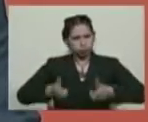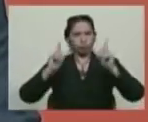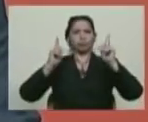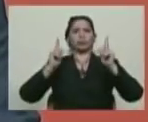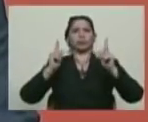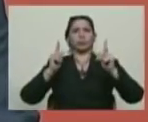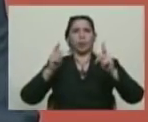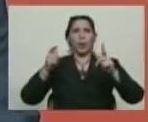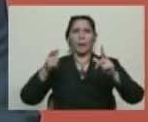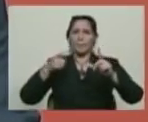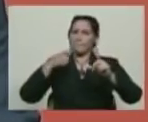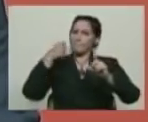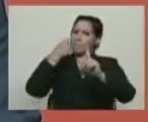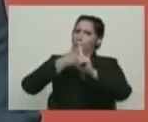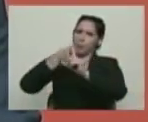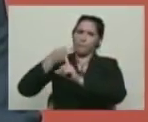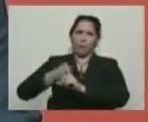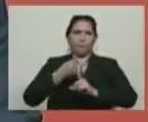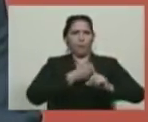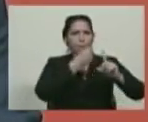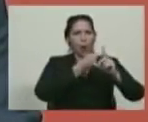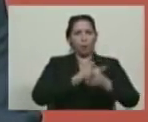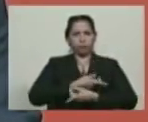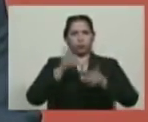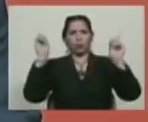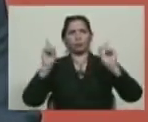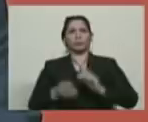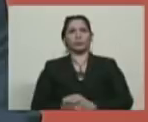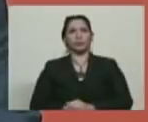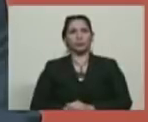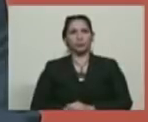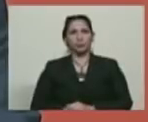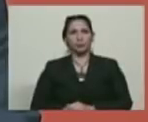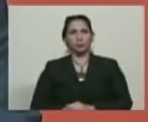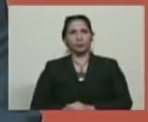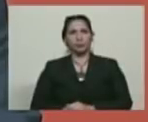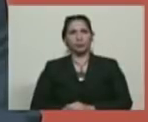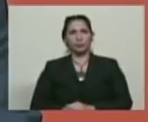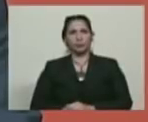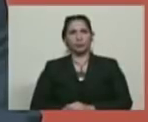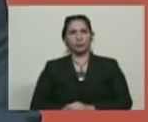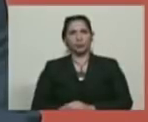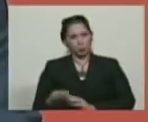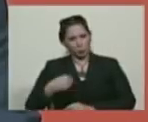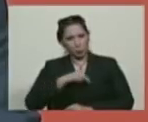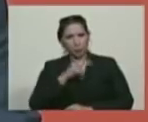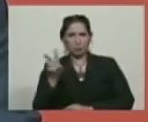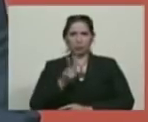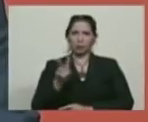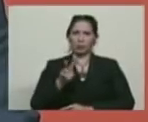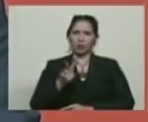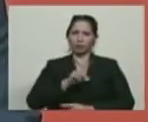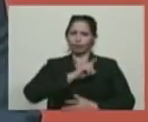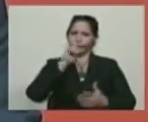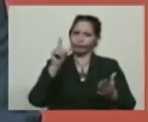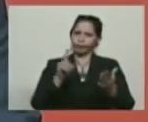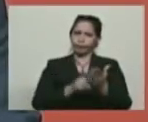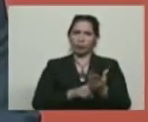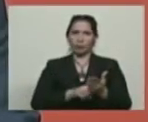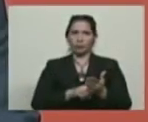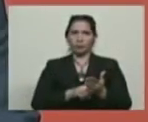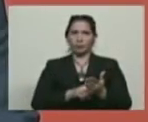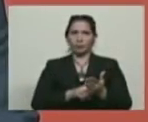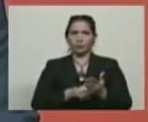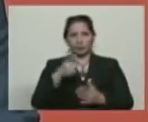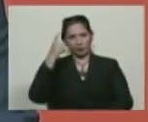batallando con dignidad tenemos la absoluta convicción de